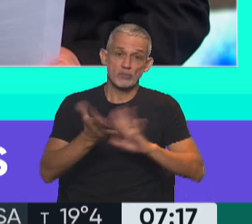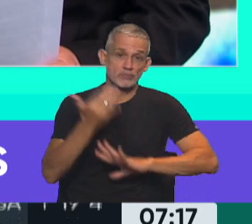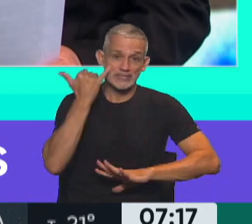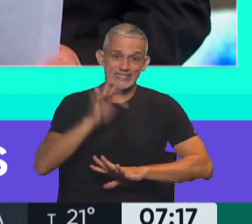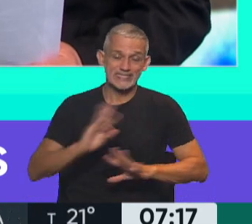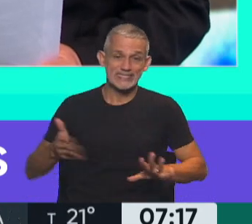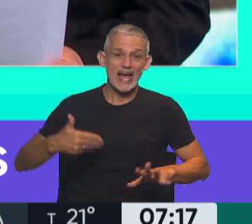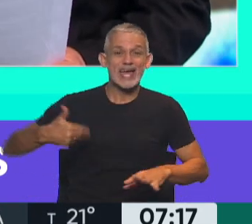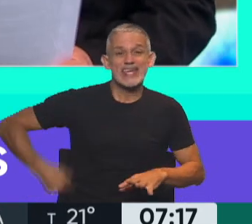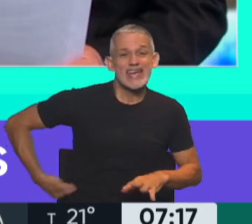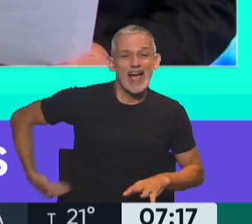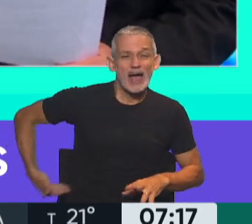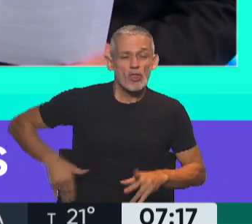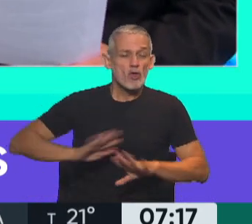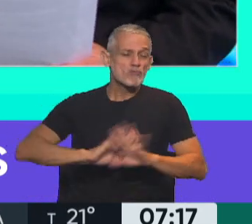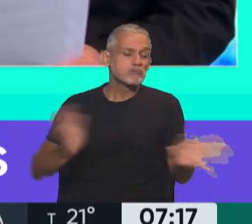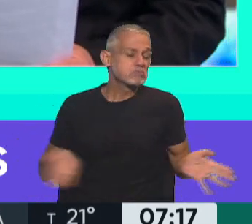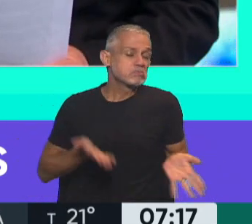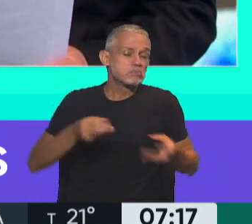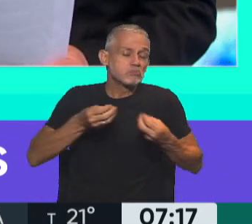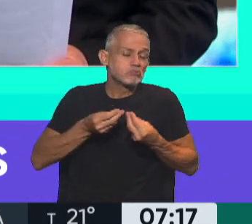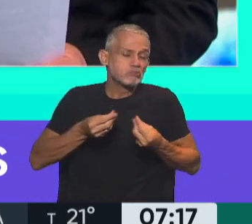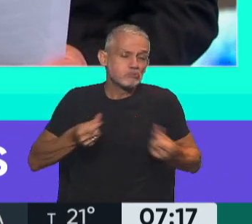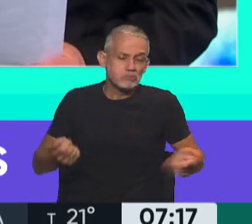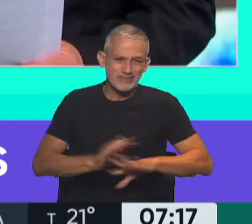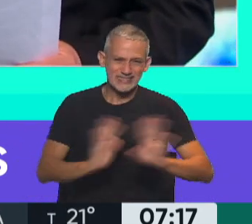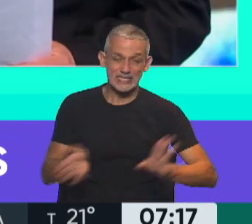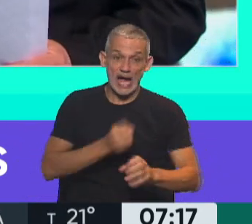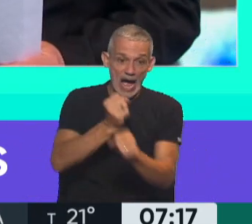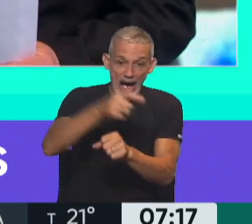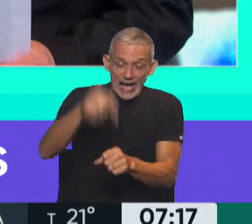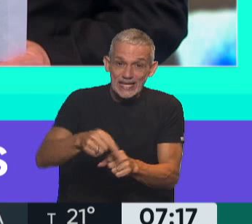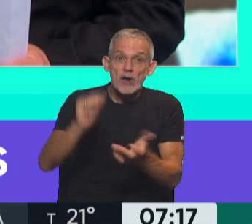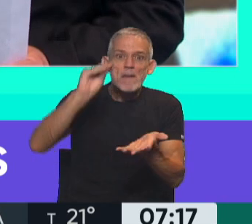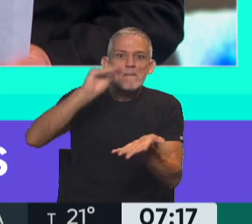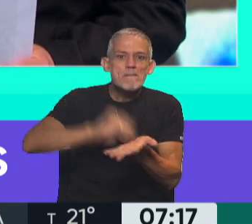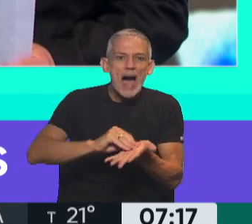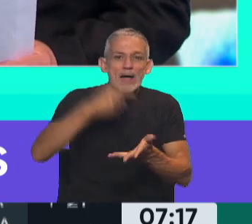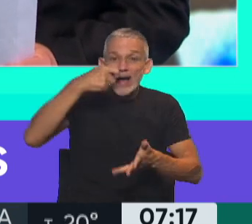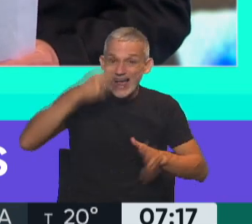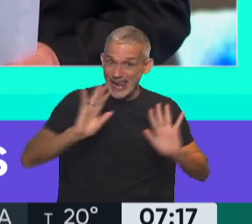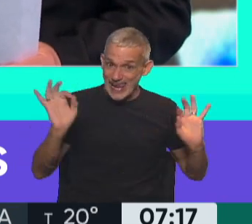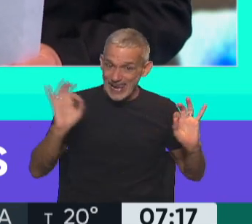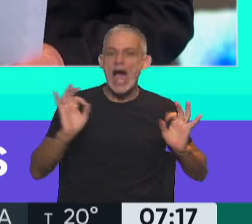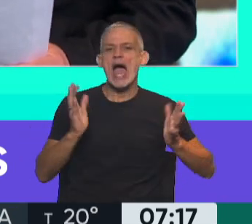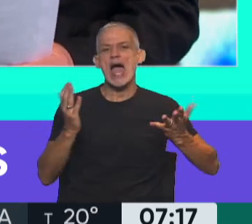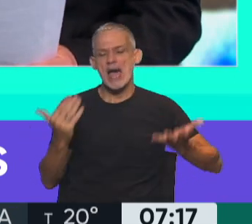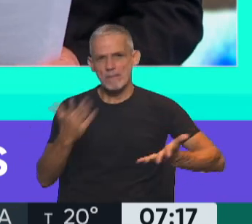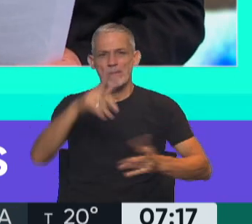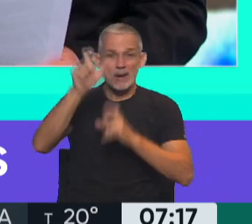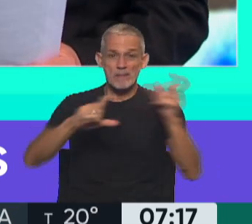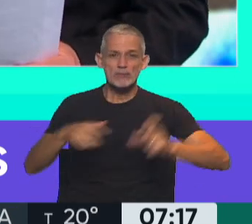sistema hepático. Entonces, si hasta ahora no ha habido nuevo consumo, es probable que